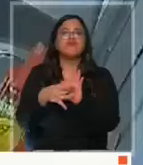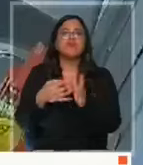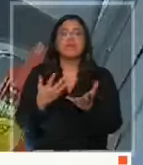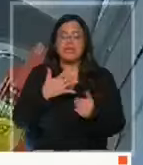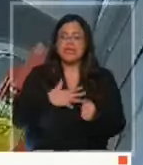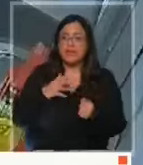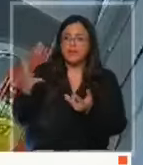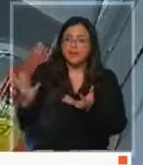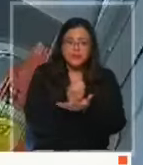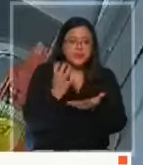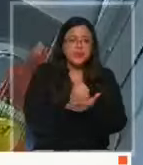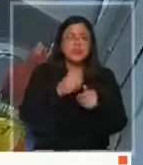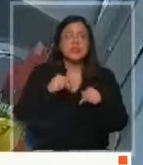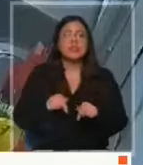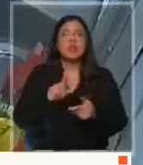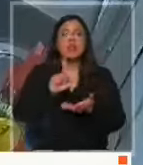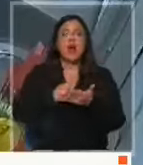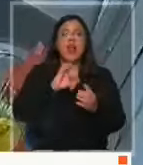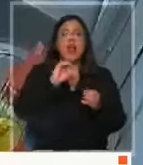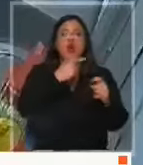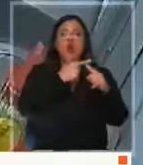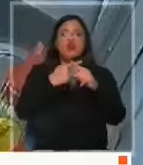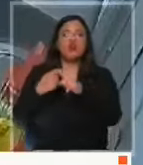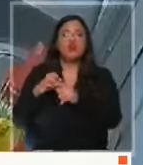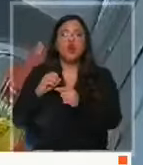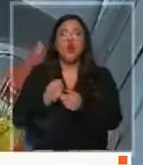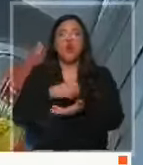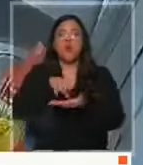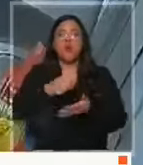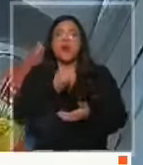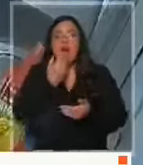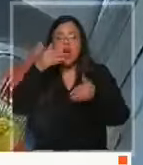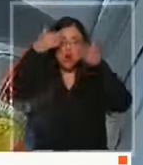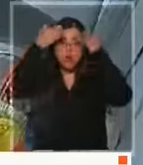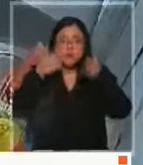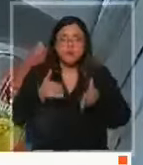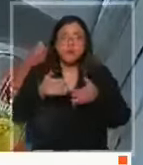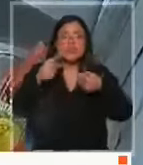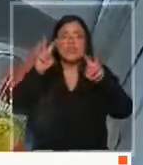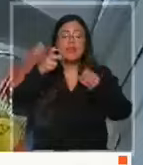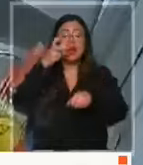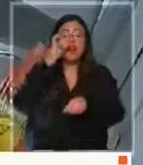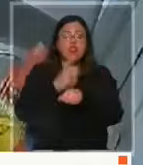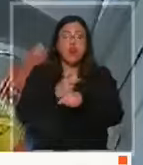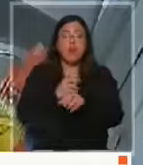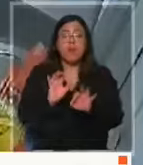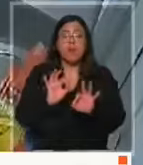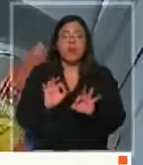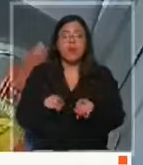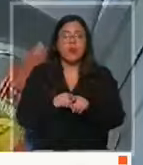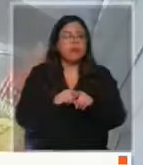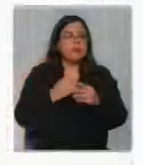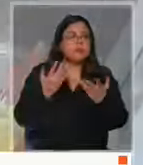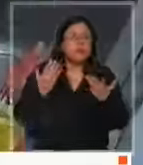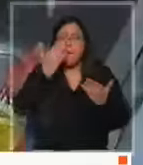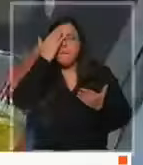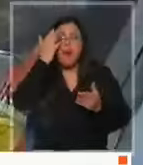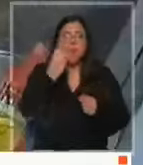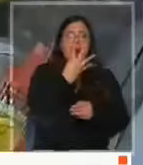obtener en este local Oxxo en la Florida, pero tan concentrados estaban que el robo perfecto pasó a ser una pesadilla para estos cuatro